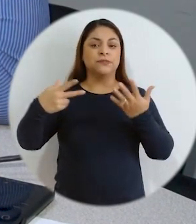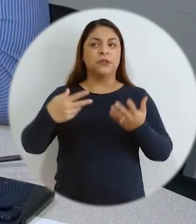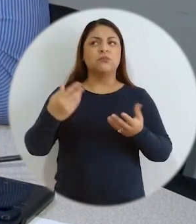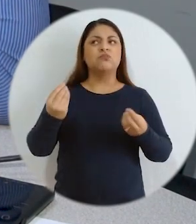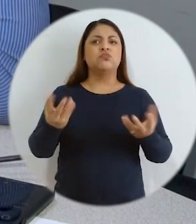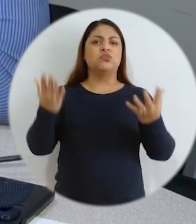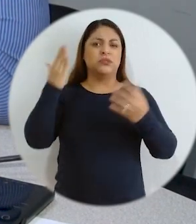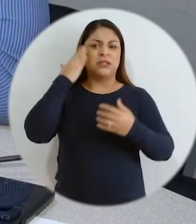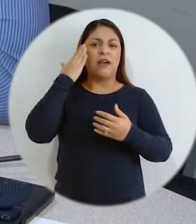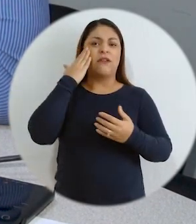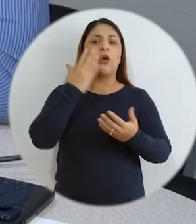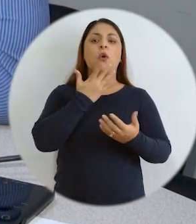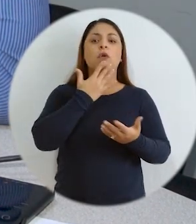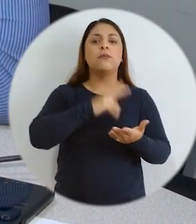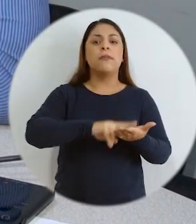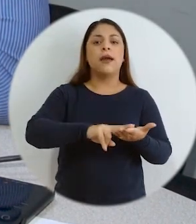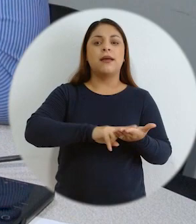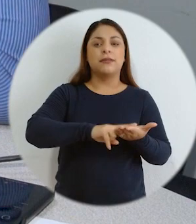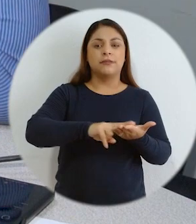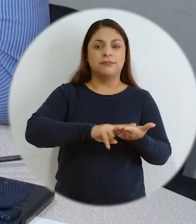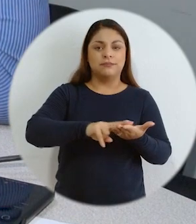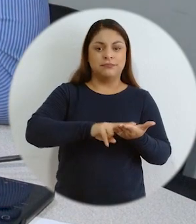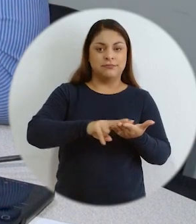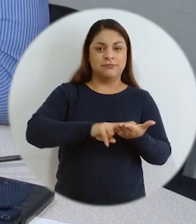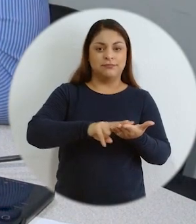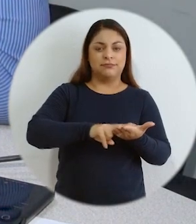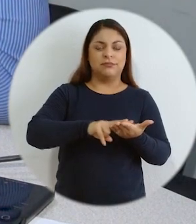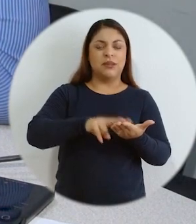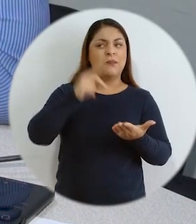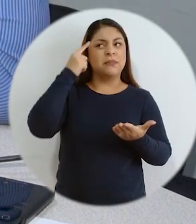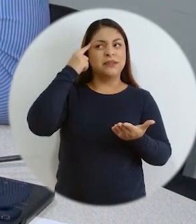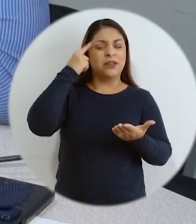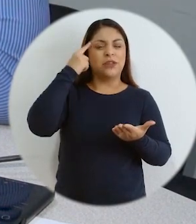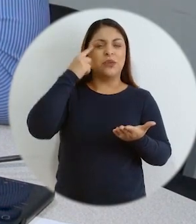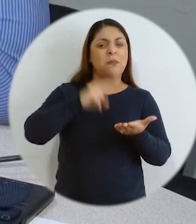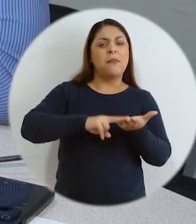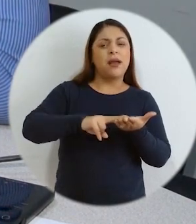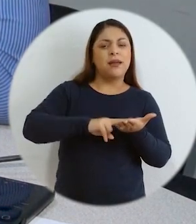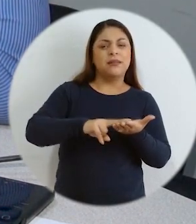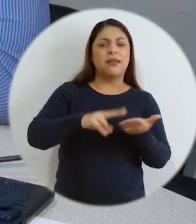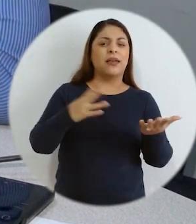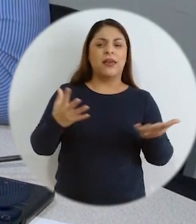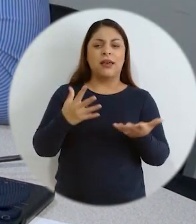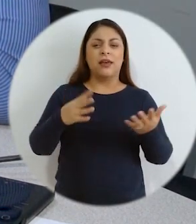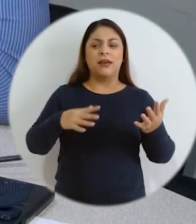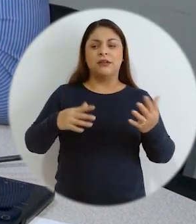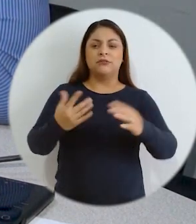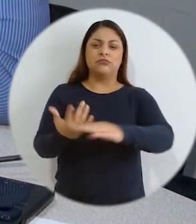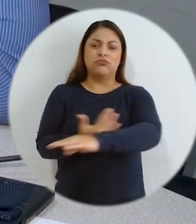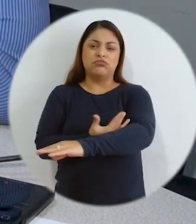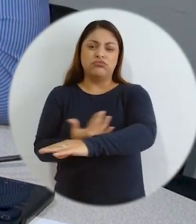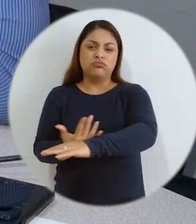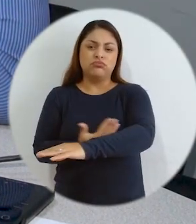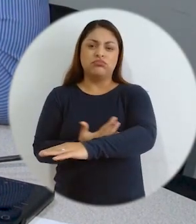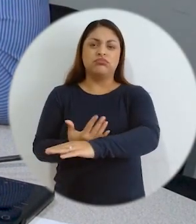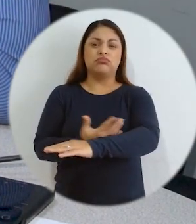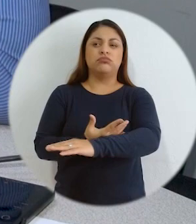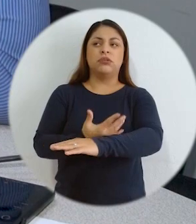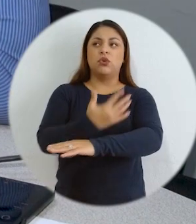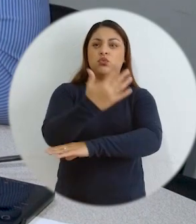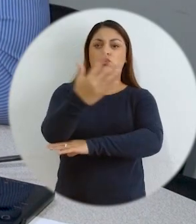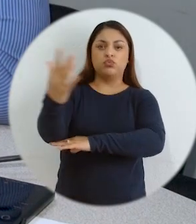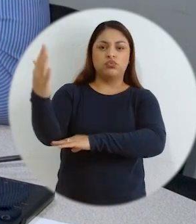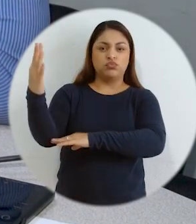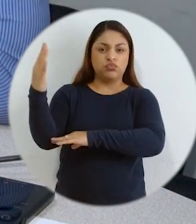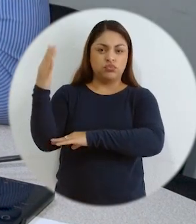Hemos hablado mucho de lo verde por mucho tiempo, ¿verdad? Pensando, por ejemplo, en los movimientos verdes,